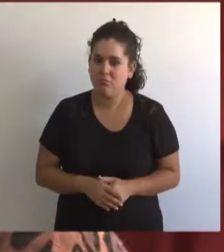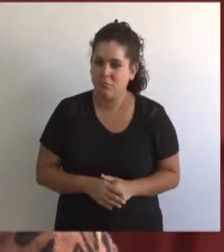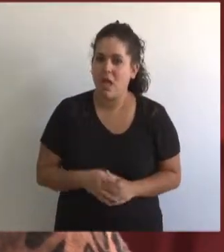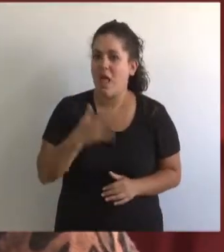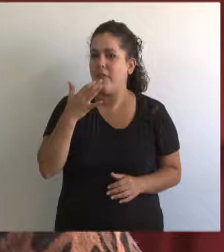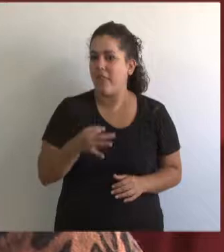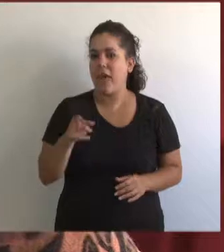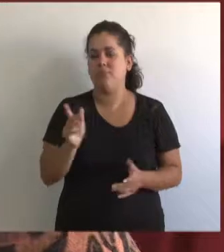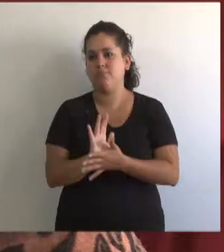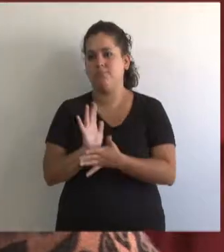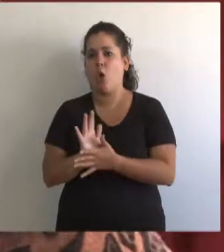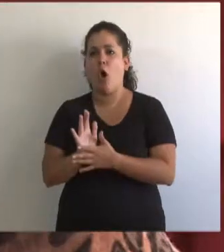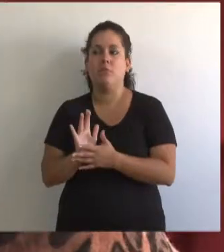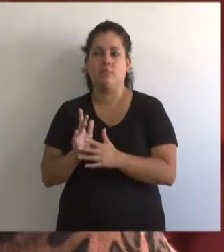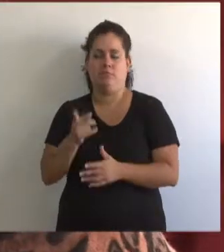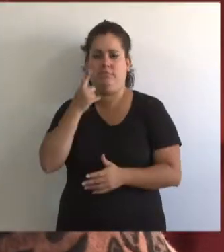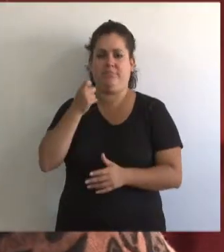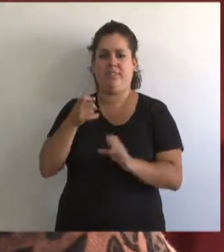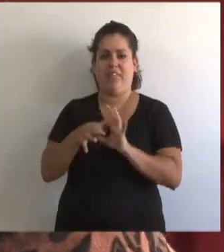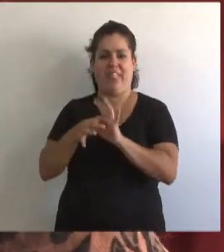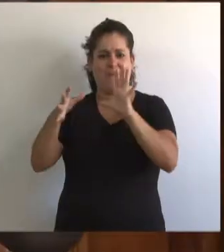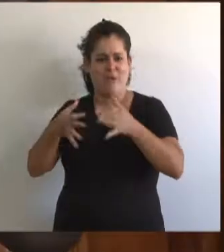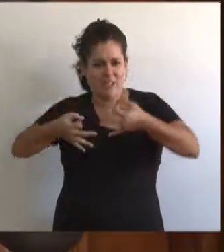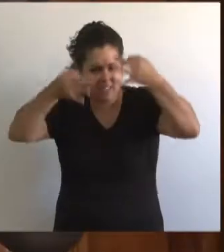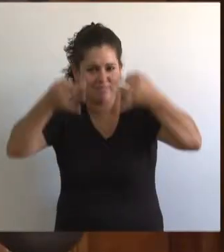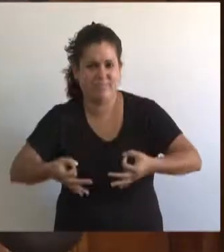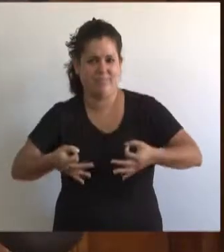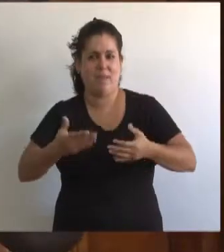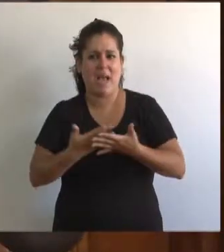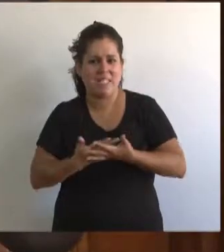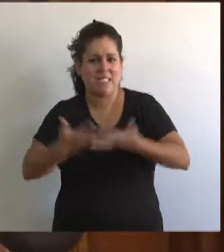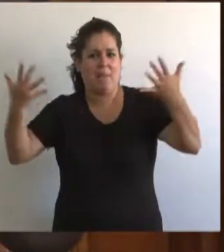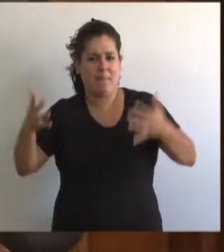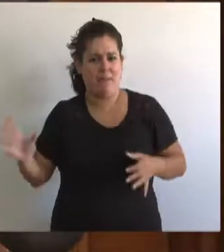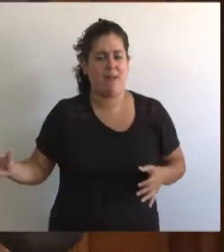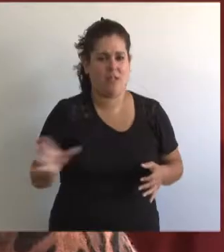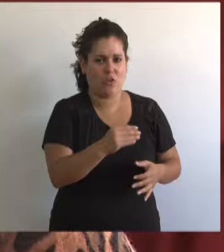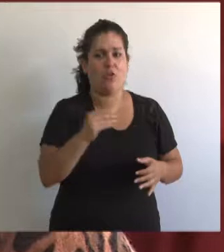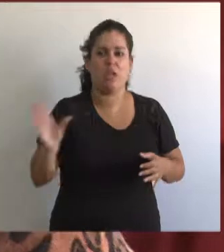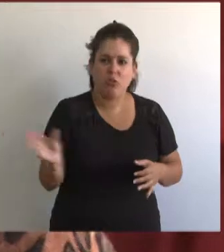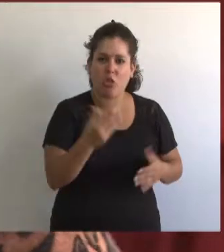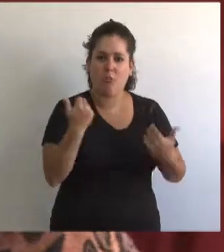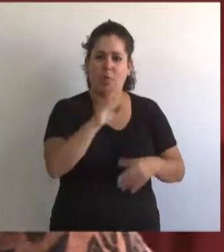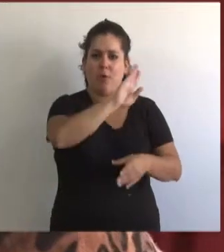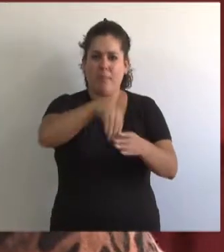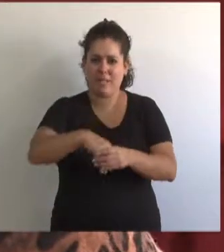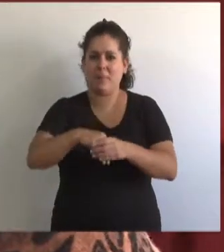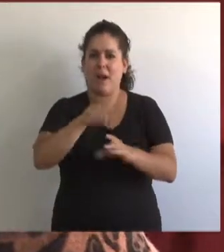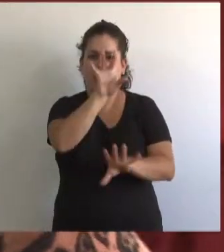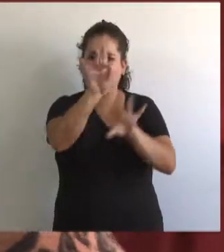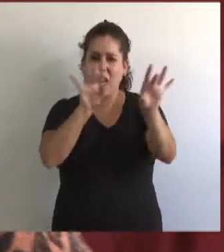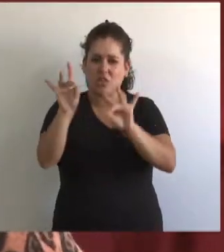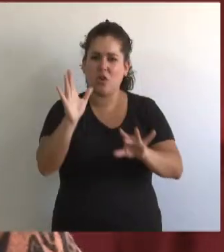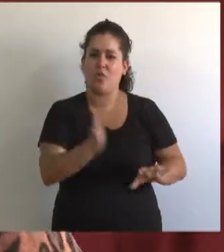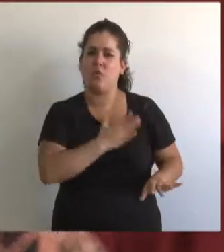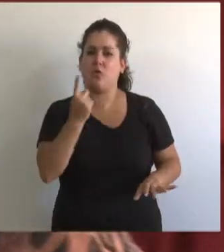propicia simplemente que nuestra democracia sea cada vez más amplia y que todos podamos participar de la elección